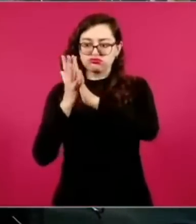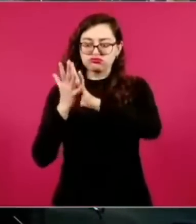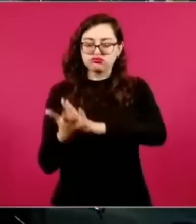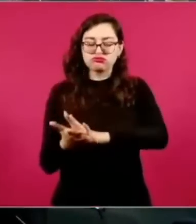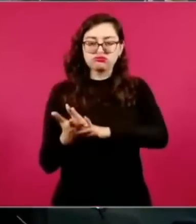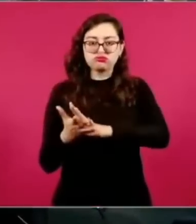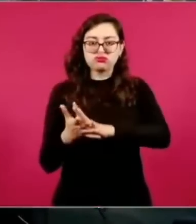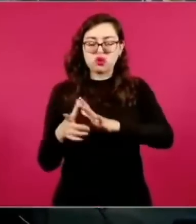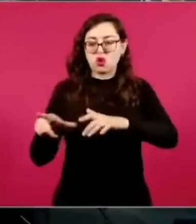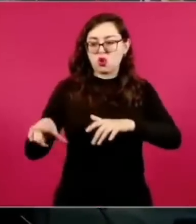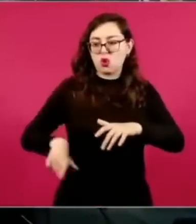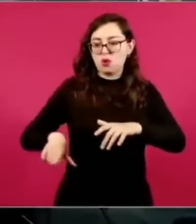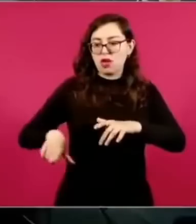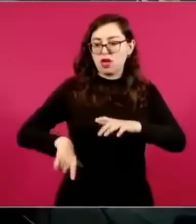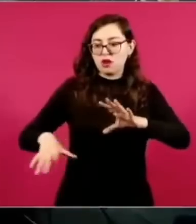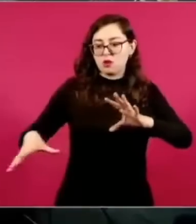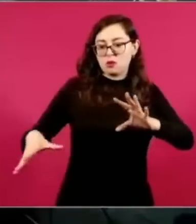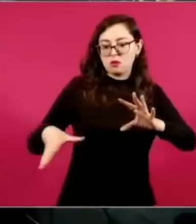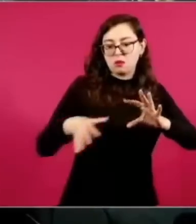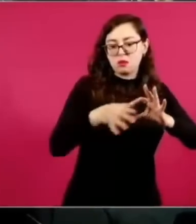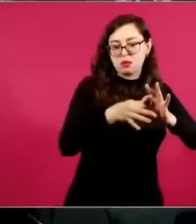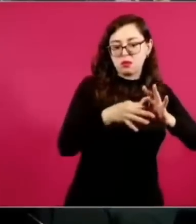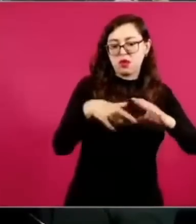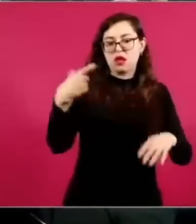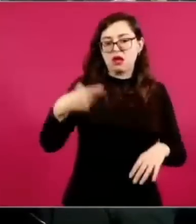la oligarquía de México.